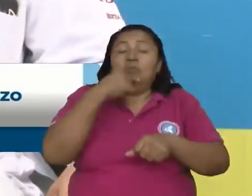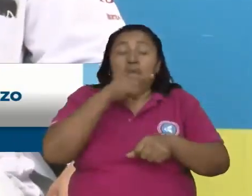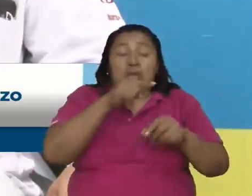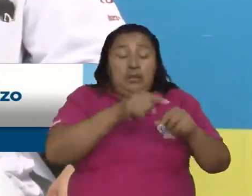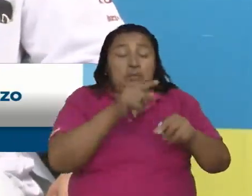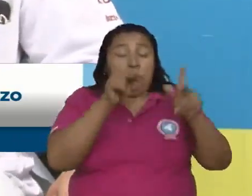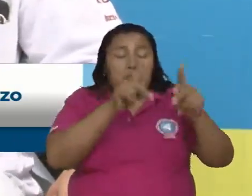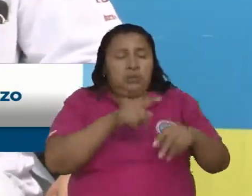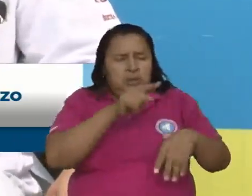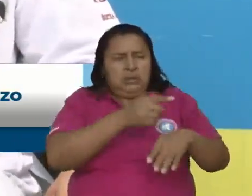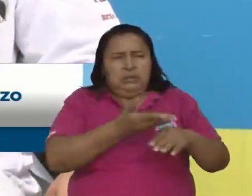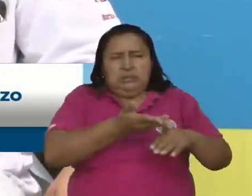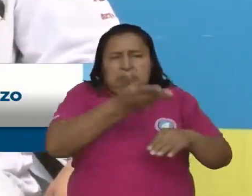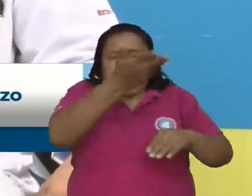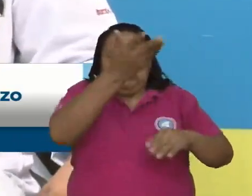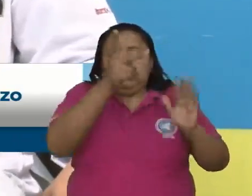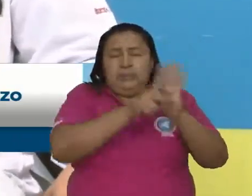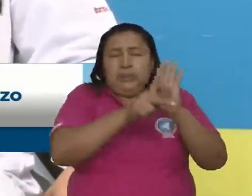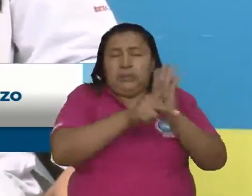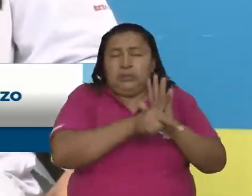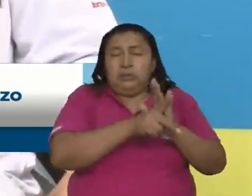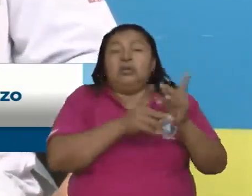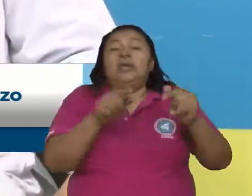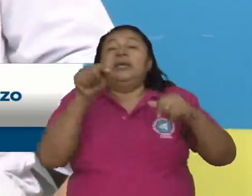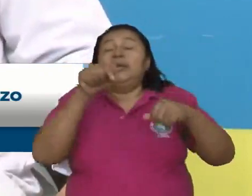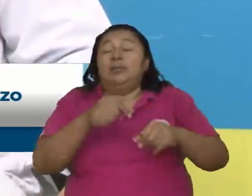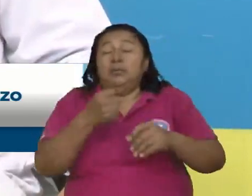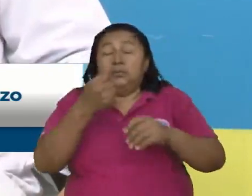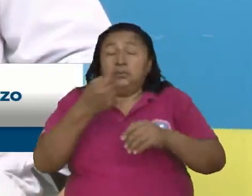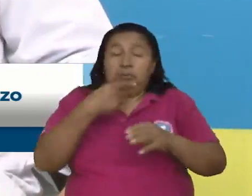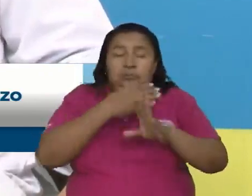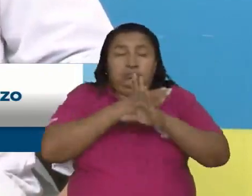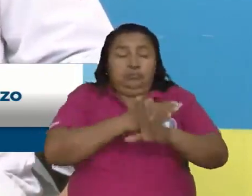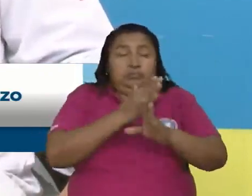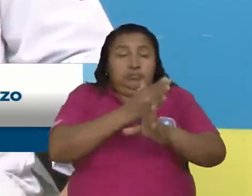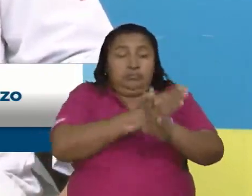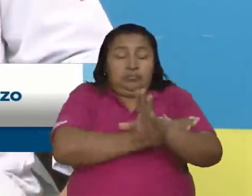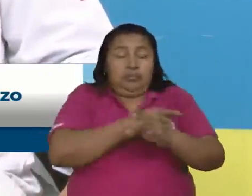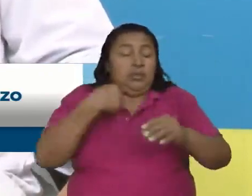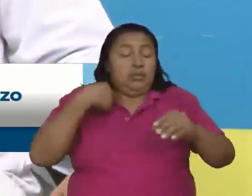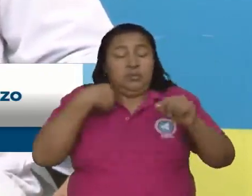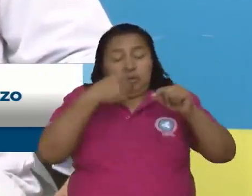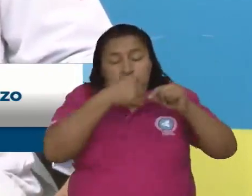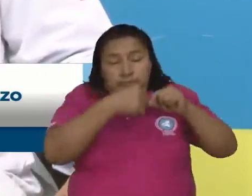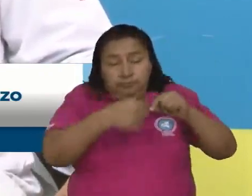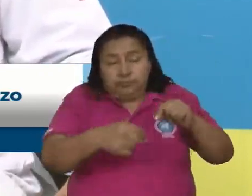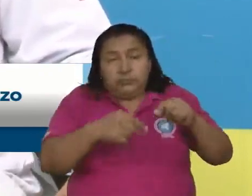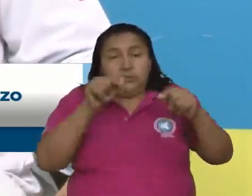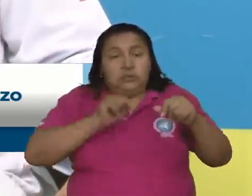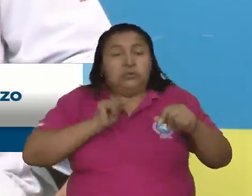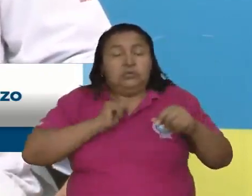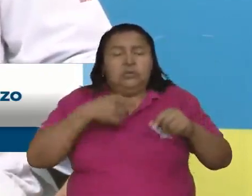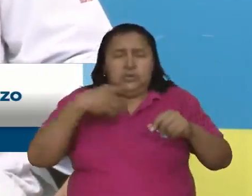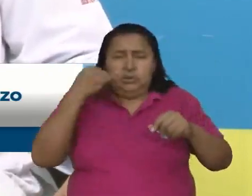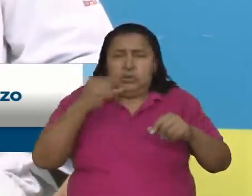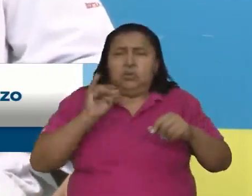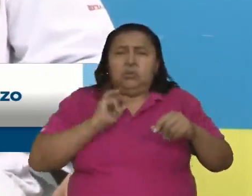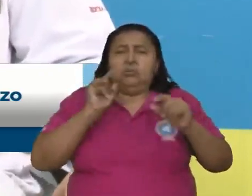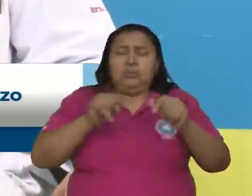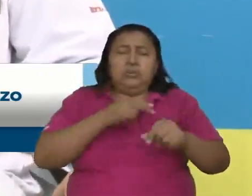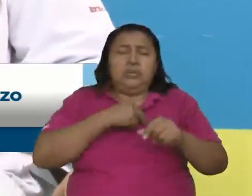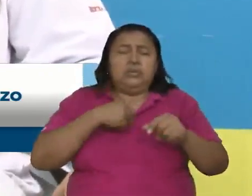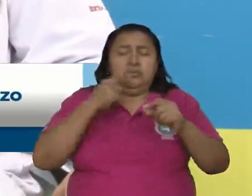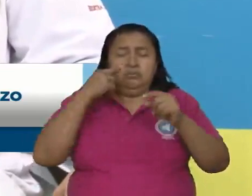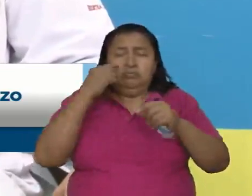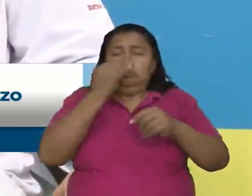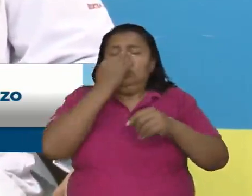riesgo y le puso tratamiento preventivo, generalmente la cesárea, casi el 90-95% de los casos se hacen bajo